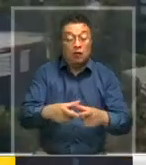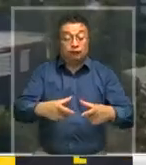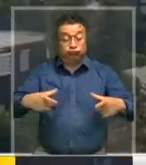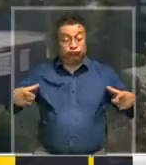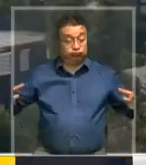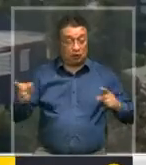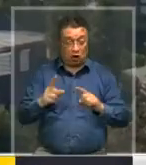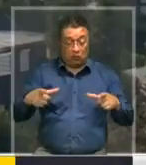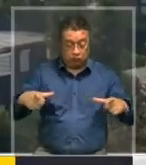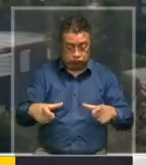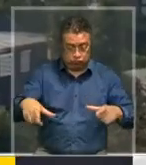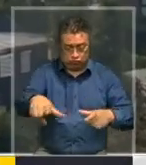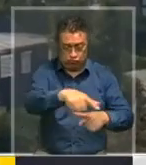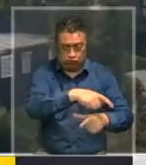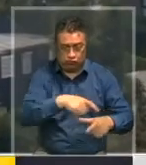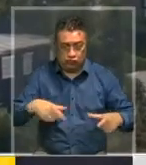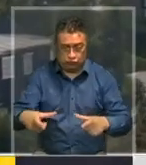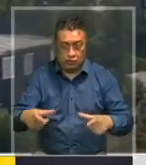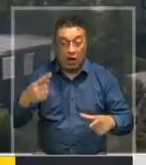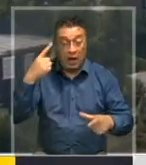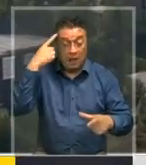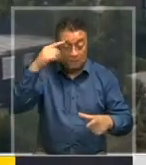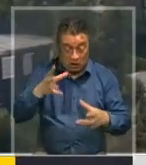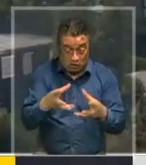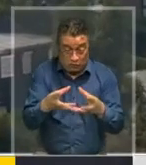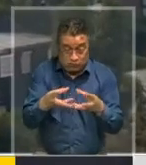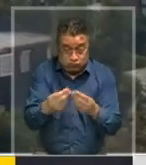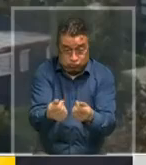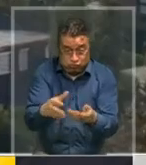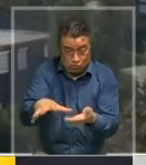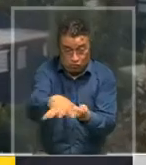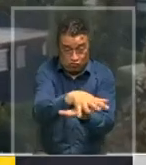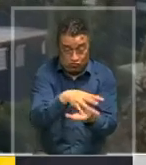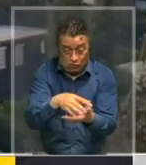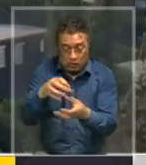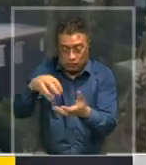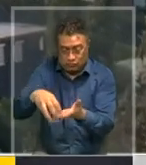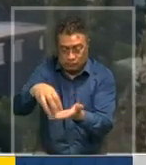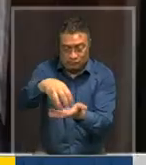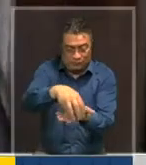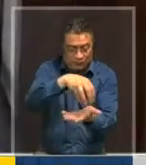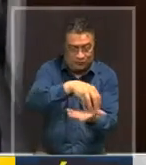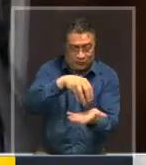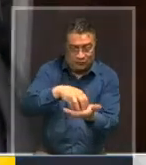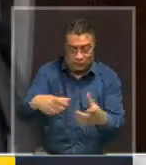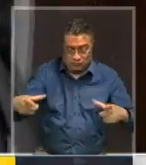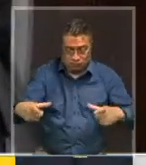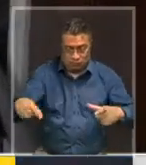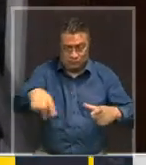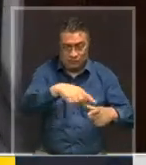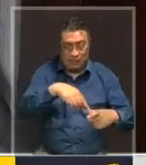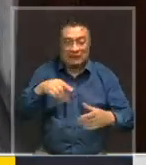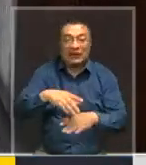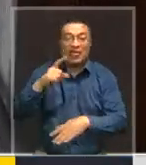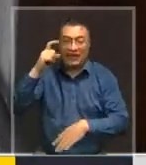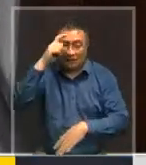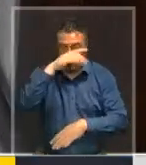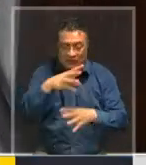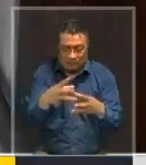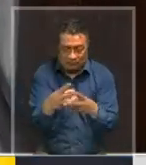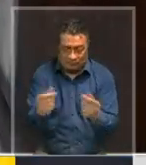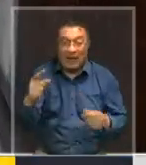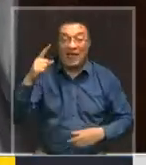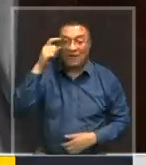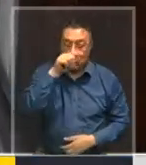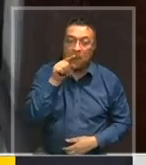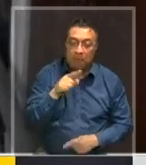cierto? Está perimetrado, cuesta mucho extinguir al interior. Tenemos islas, ¿no es cierto?, puntos calientes que son los que cuesta extinguir y eliminar. Por